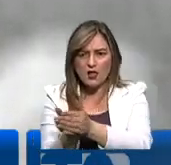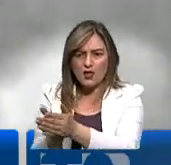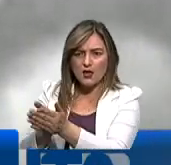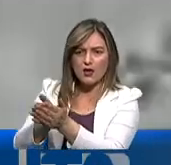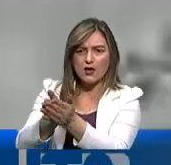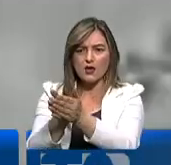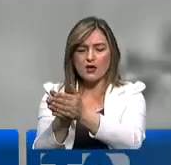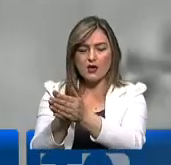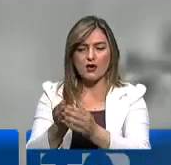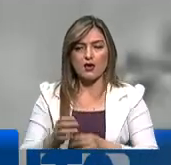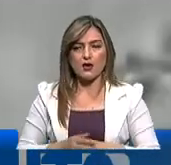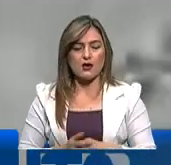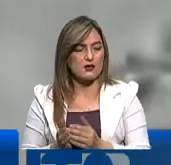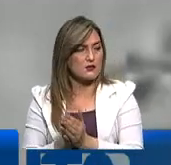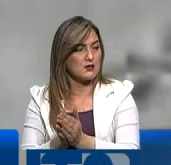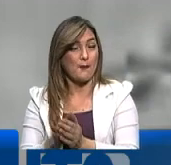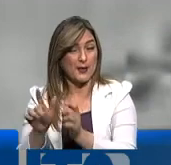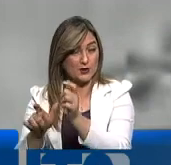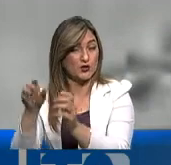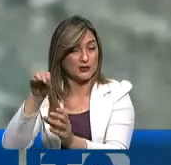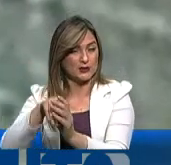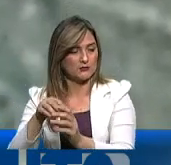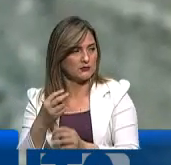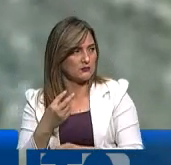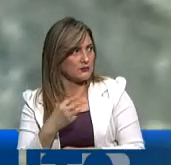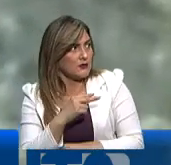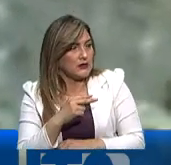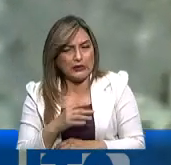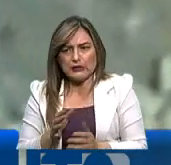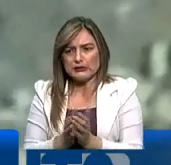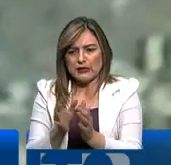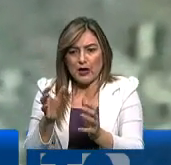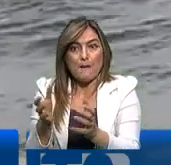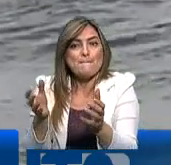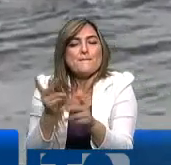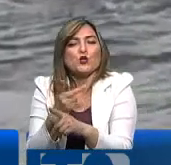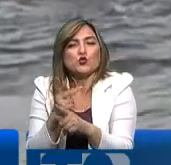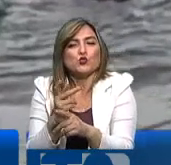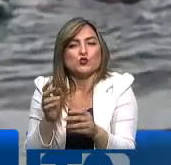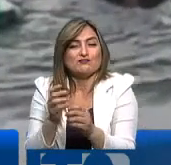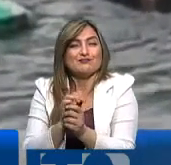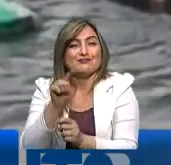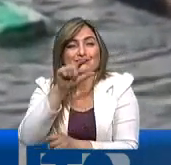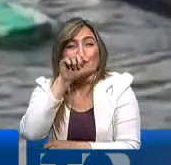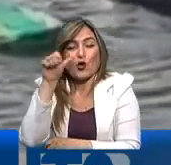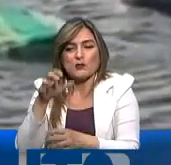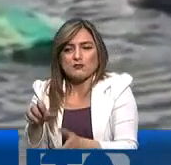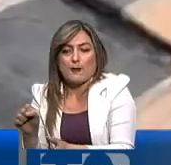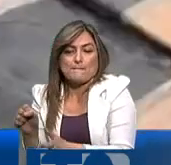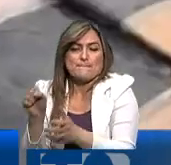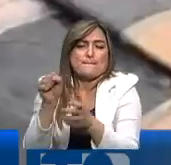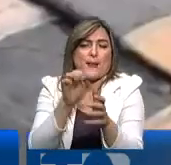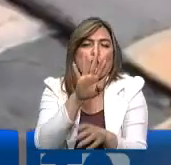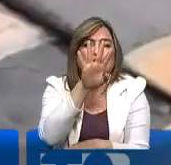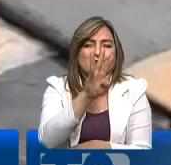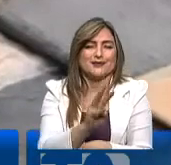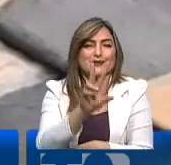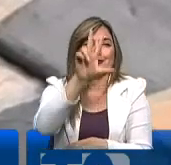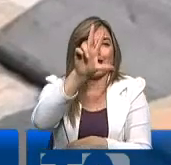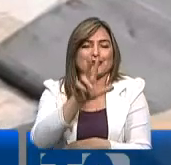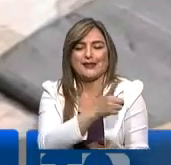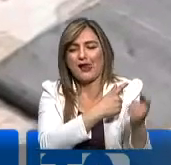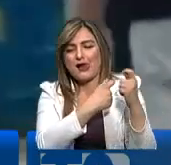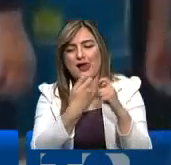al percatarse de la presencia de los uniformados, se deshicieron de su carga y huyeron, dejando en el agua 46 sacos y 3 saquillos